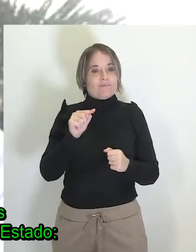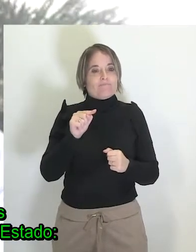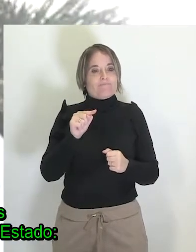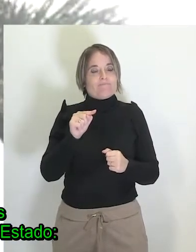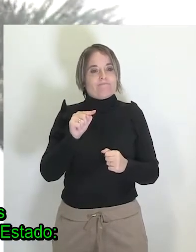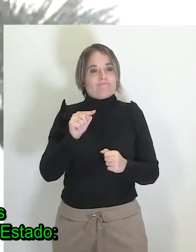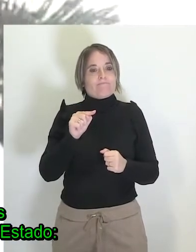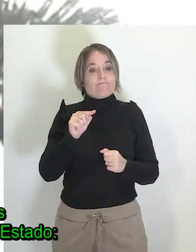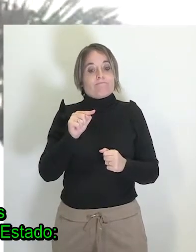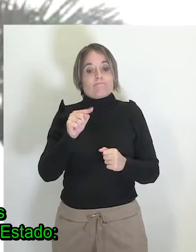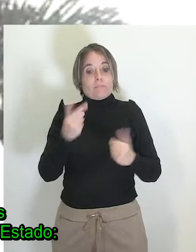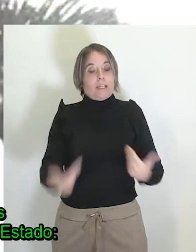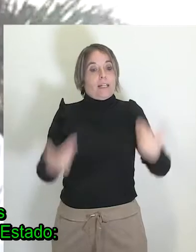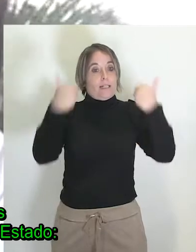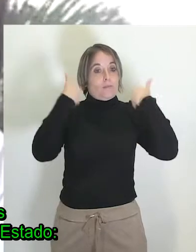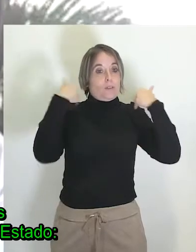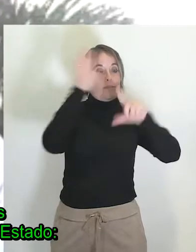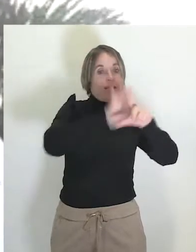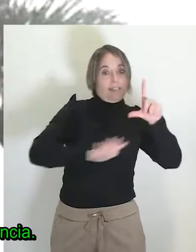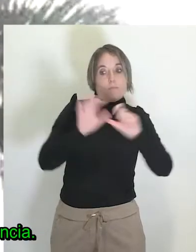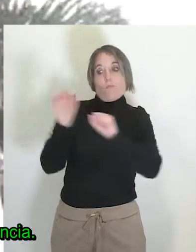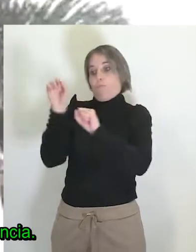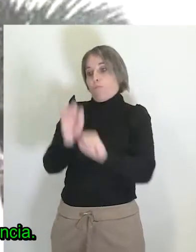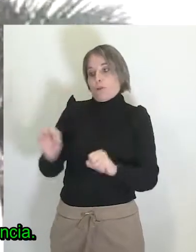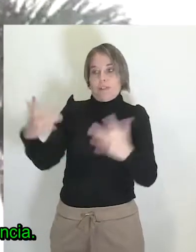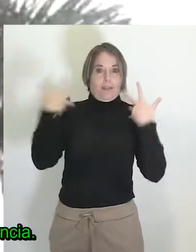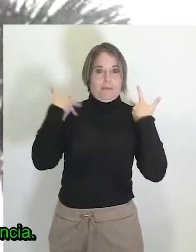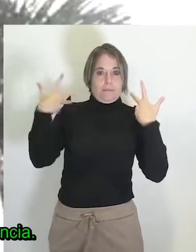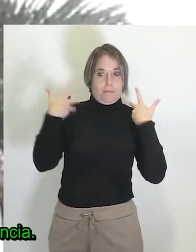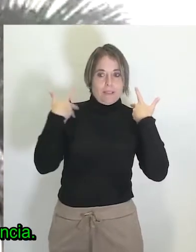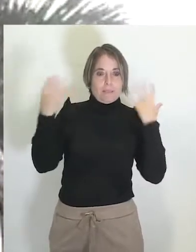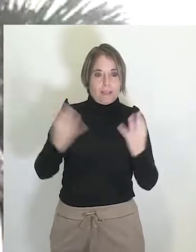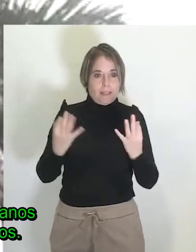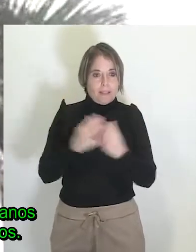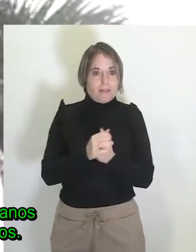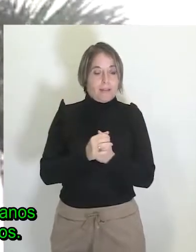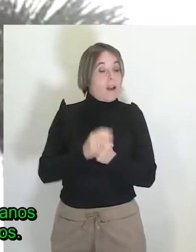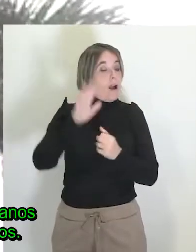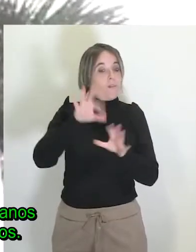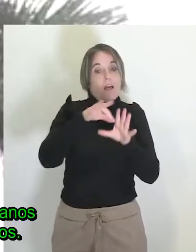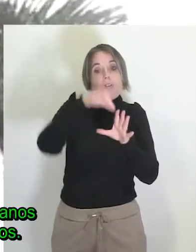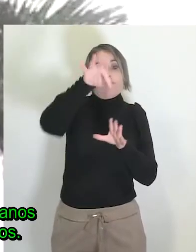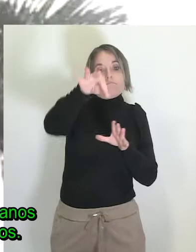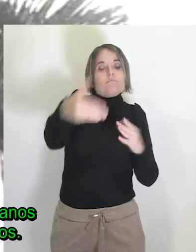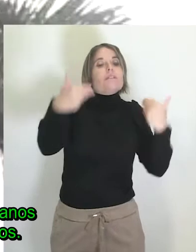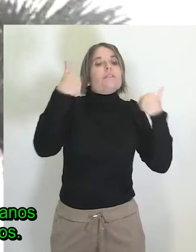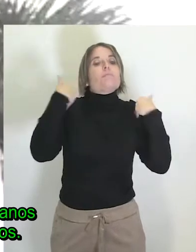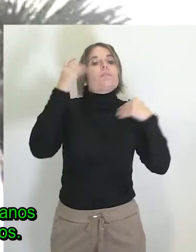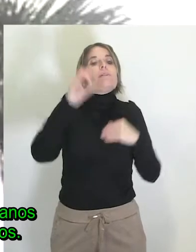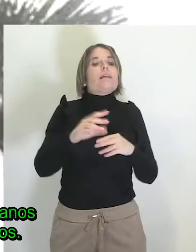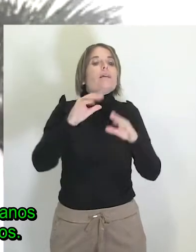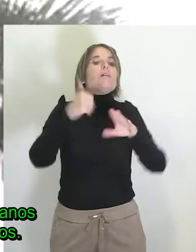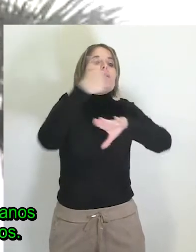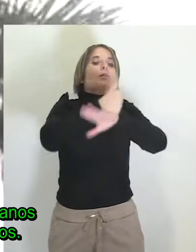involucrarlos en los casos que eran una responsabilidad del Estado, proteger a las víctimas de violencia, y se los estaban dejando en manos de